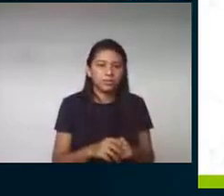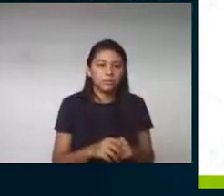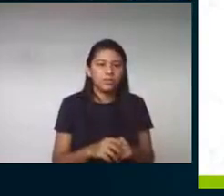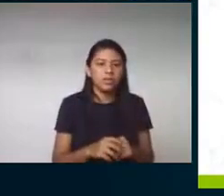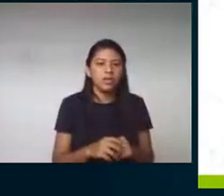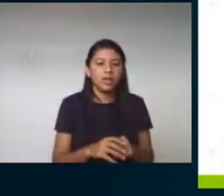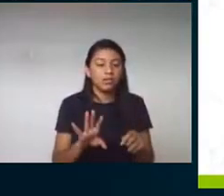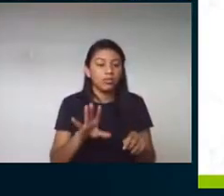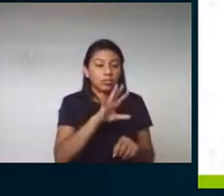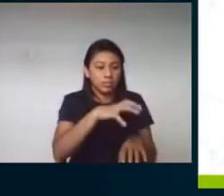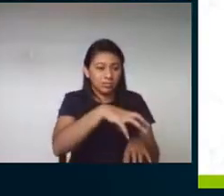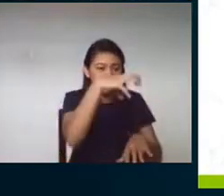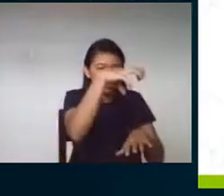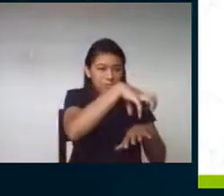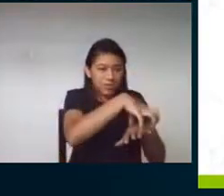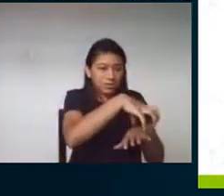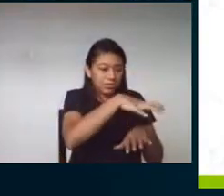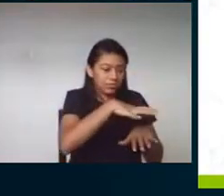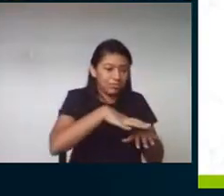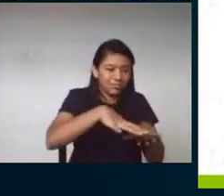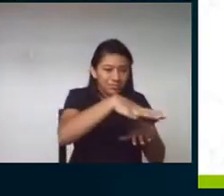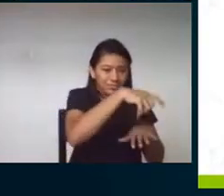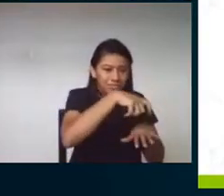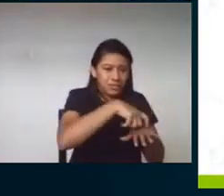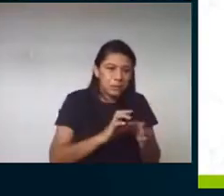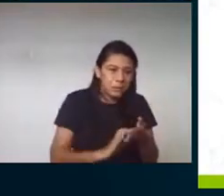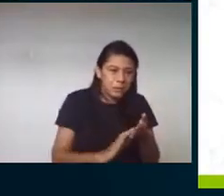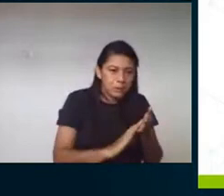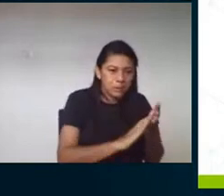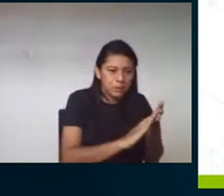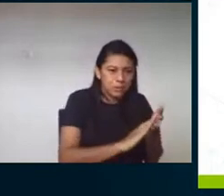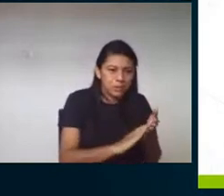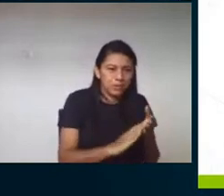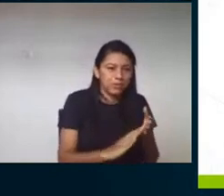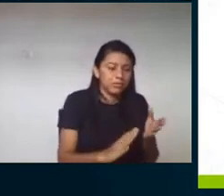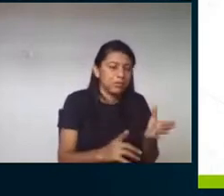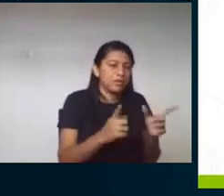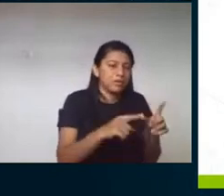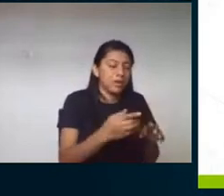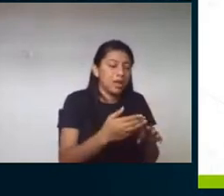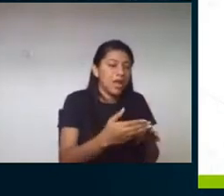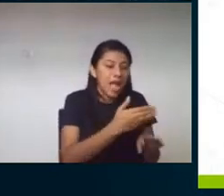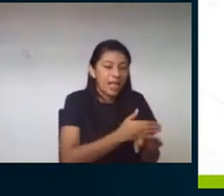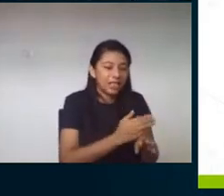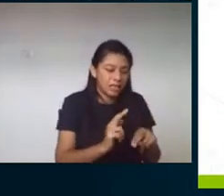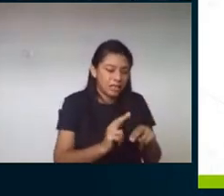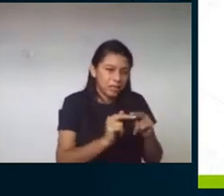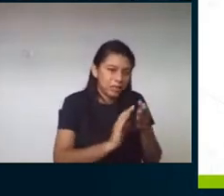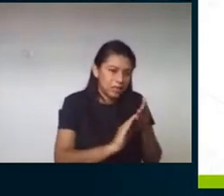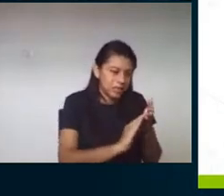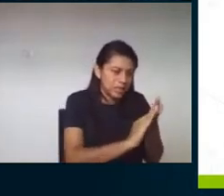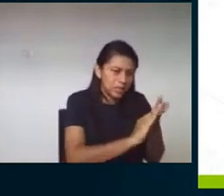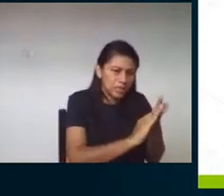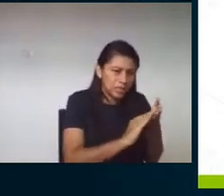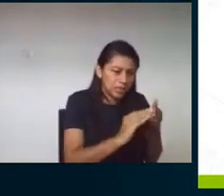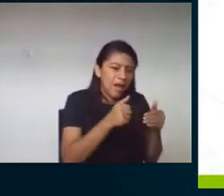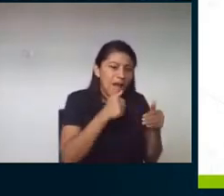adecuada los embalses, garantizar la máxima pureza del agua antes de entrar a todas las unidades del proceso.